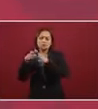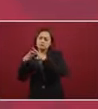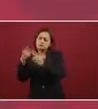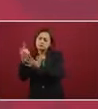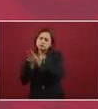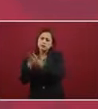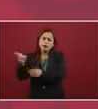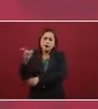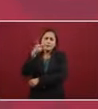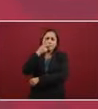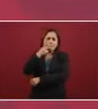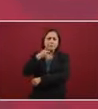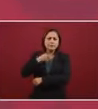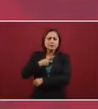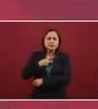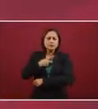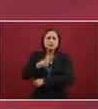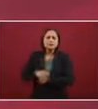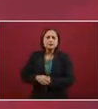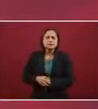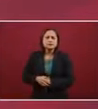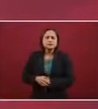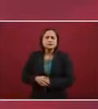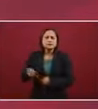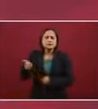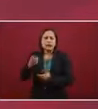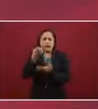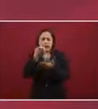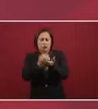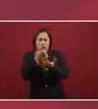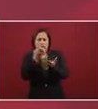que va mal la economía,